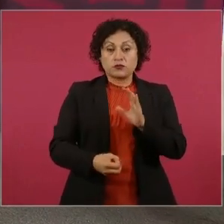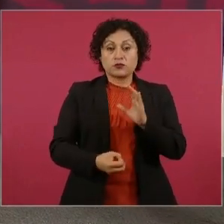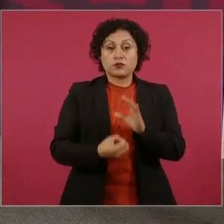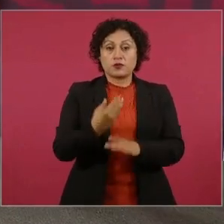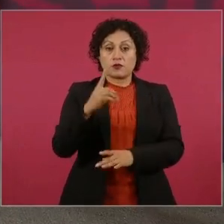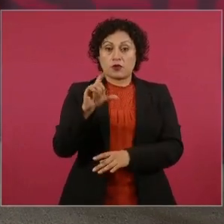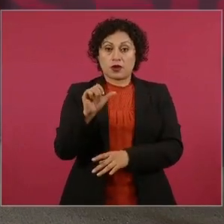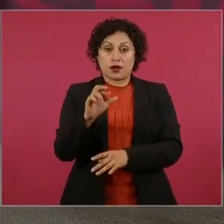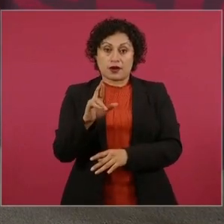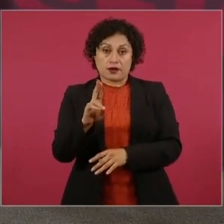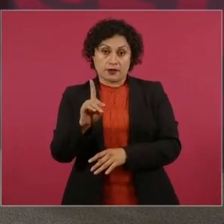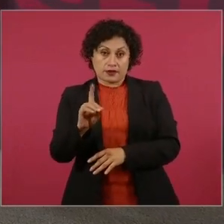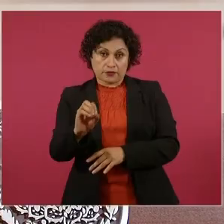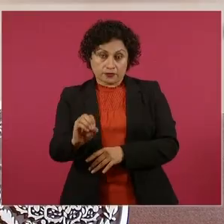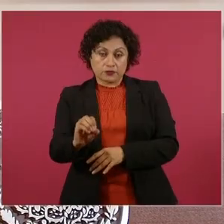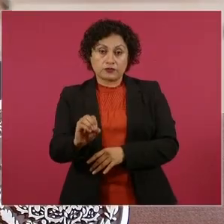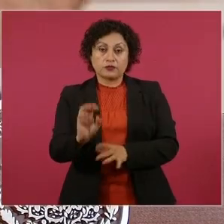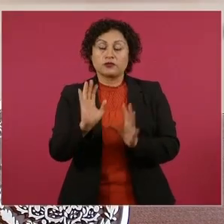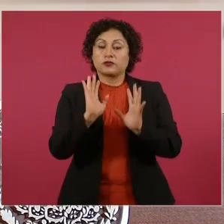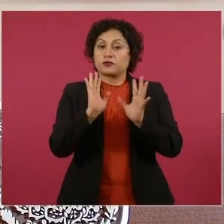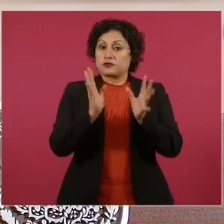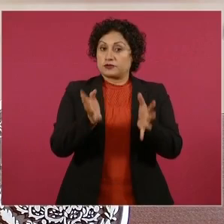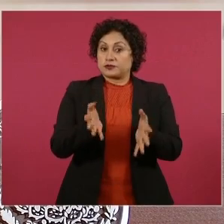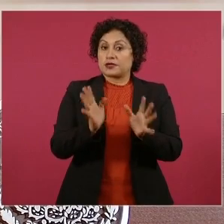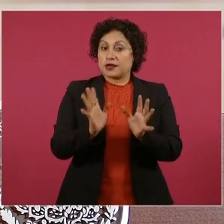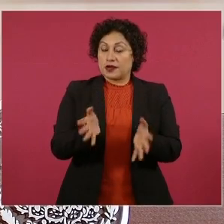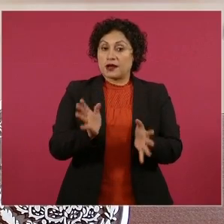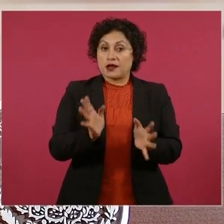Laredo ya se terminó